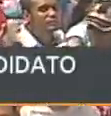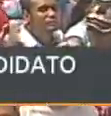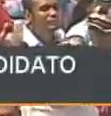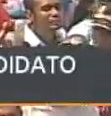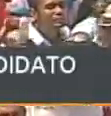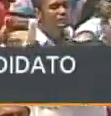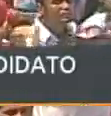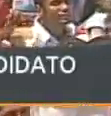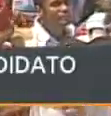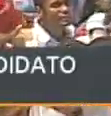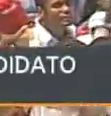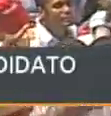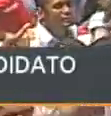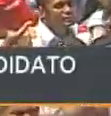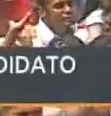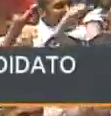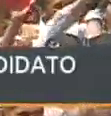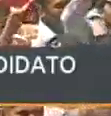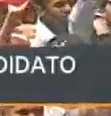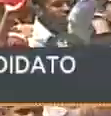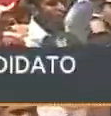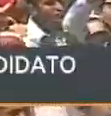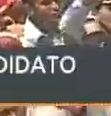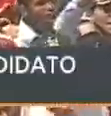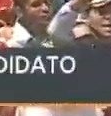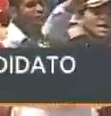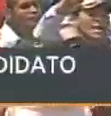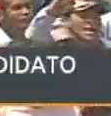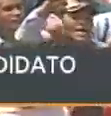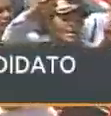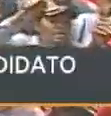¡Que viva el pueblo de Guayana!